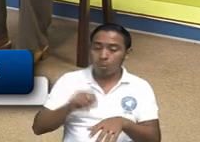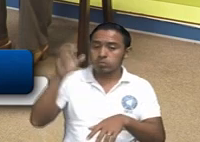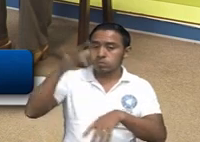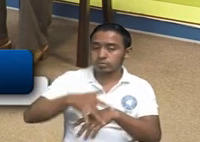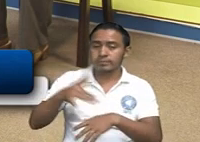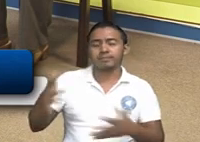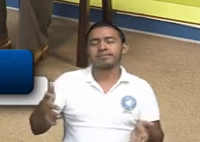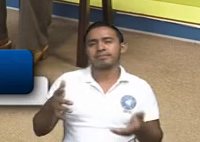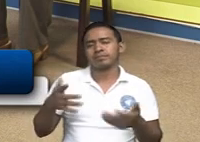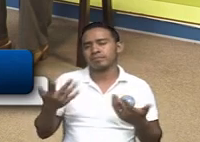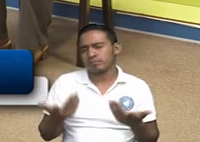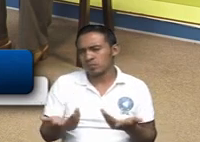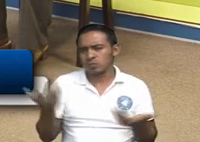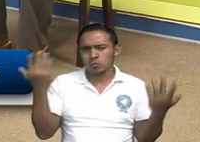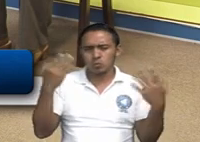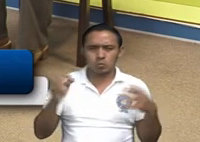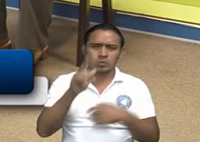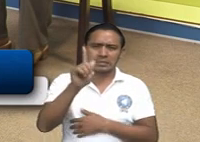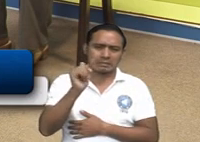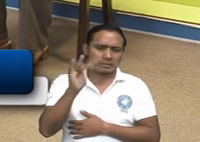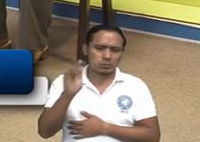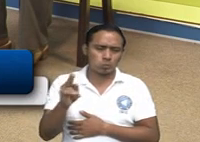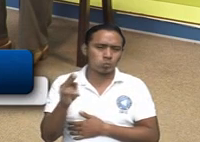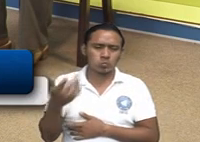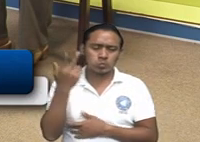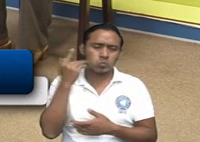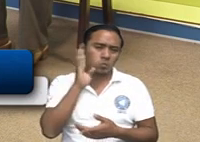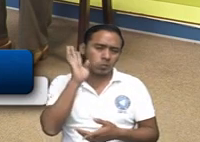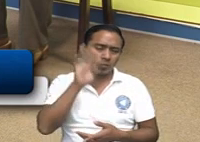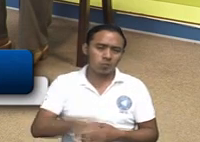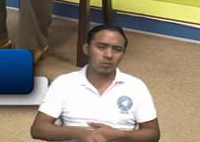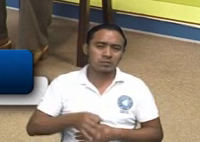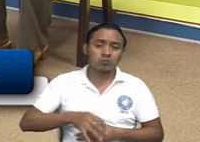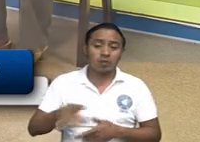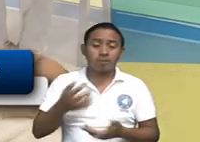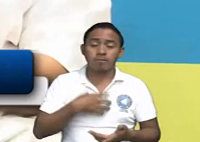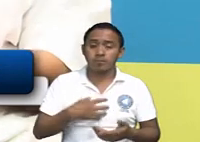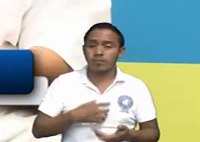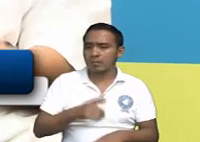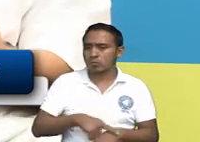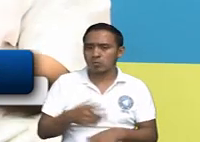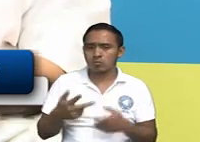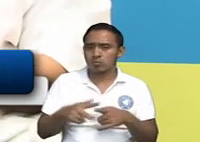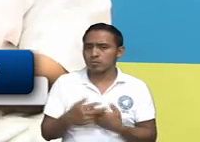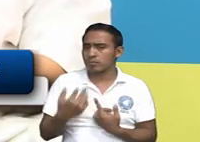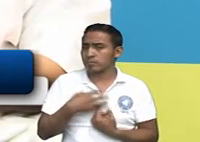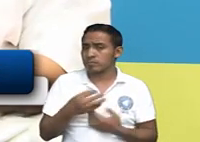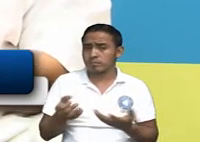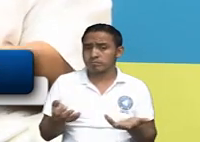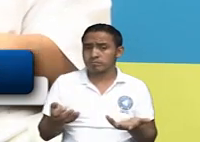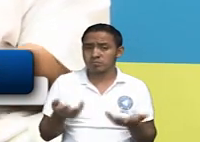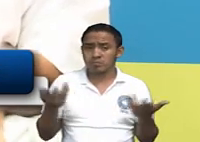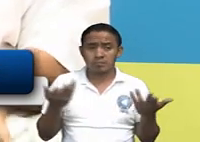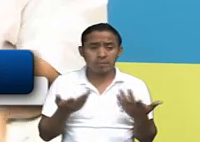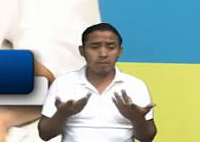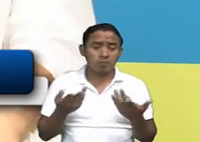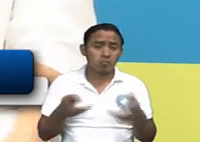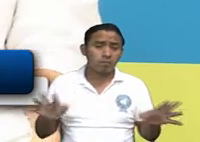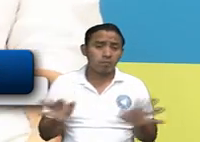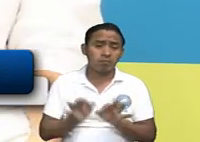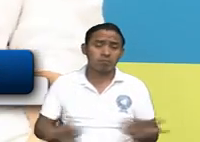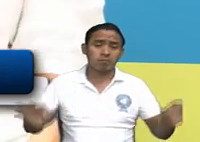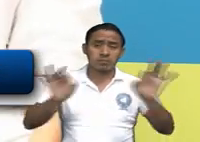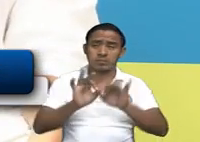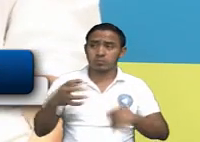Entonces eso es importante decirle que en esa etapa ellos exploran. Es una etapa de mucha información y una forma es,